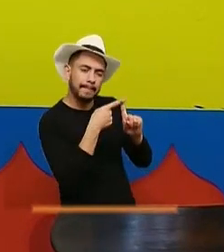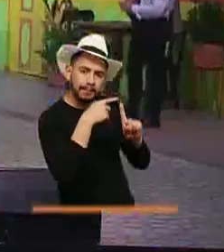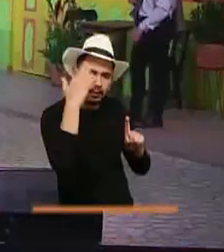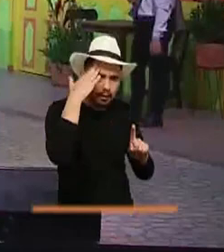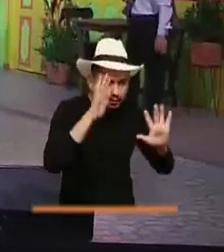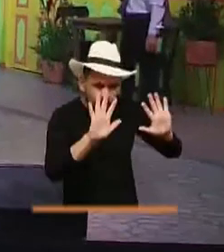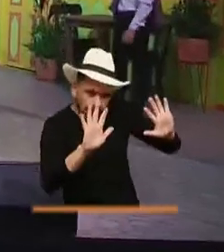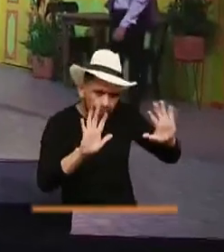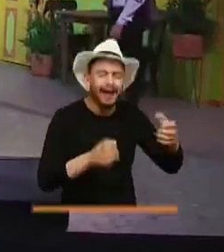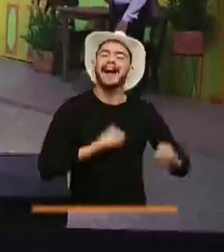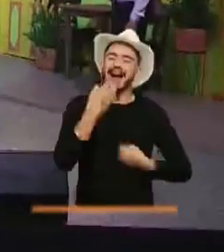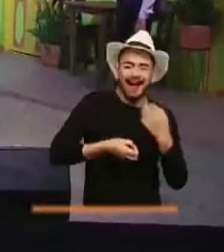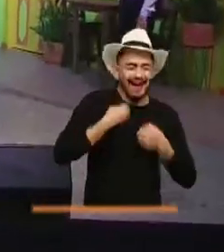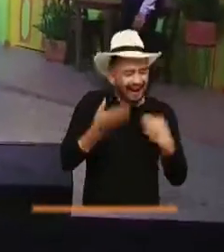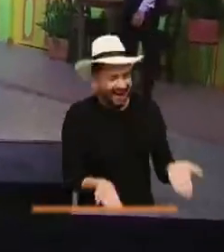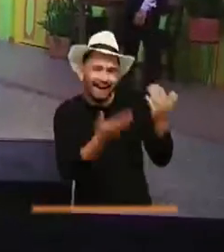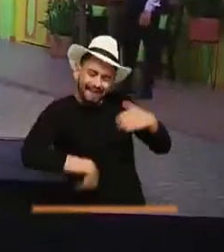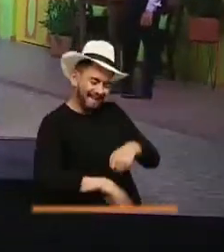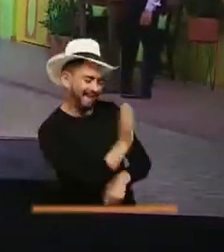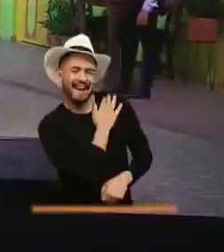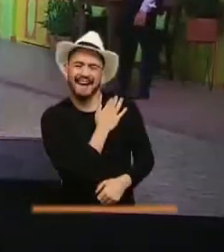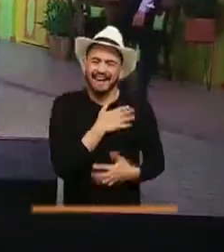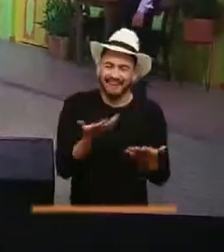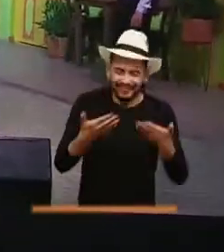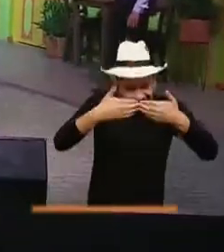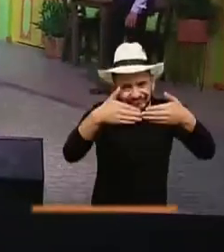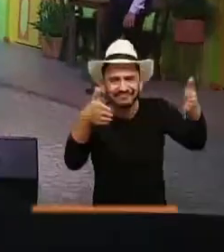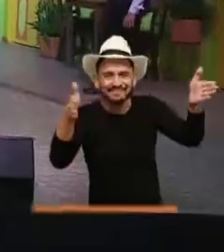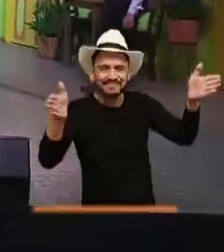cantar. ¡Trove, trove, compañero!